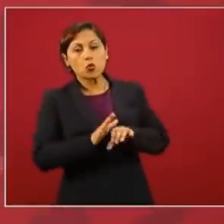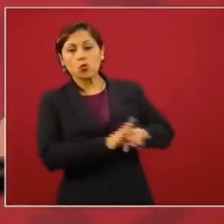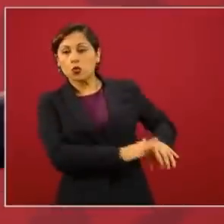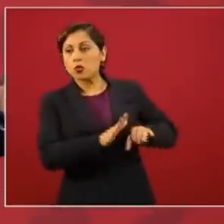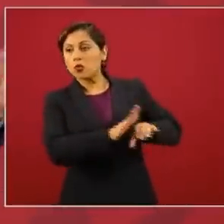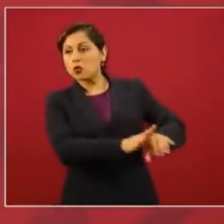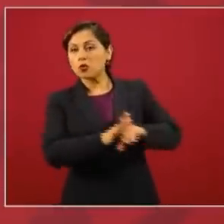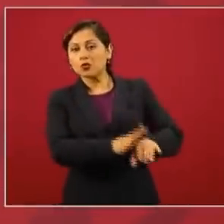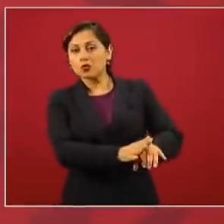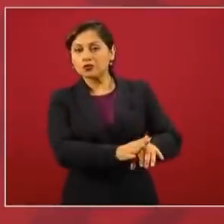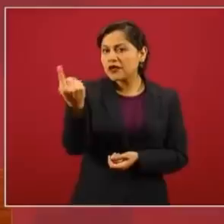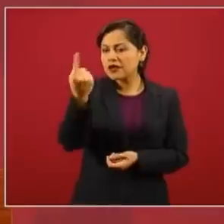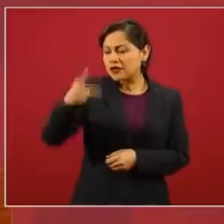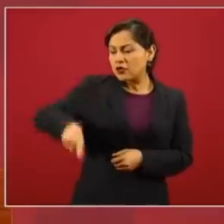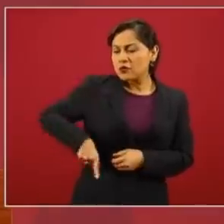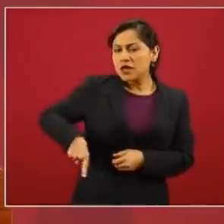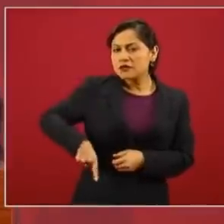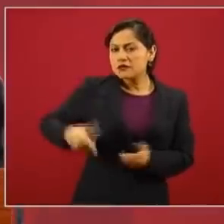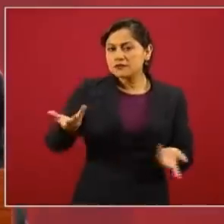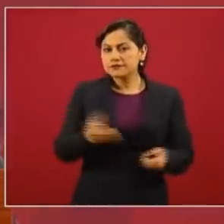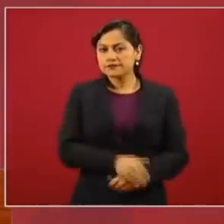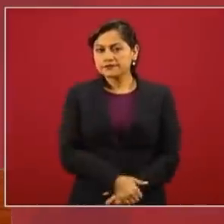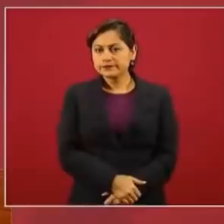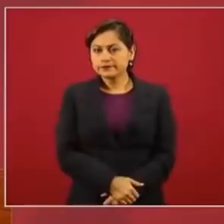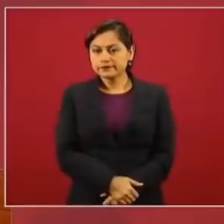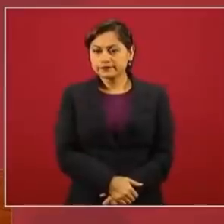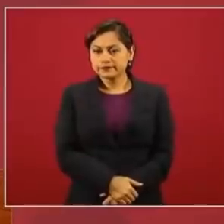¿Y entonces para qué está el gobierno? Aparte